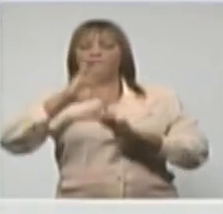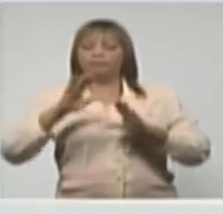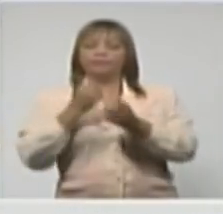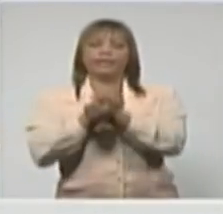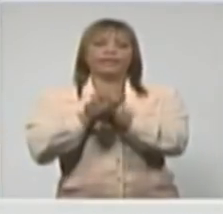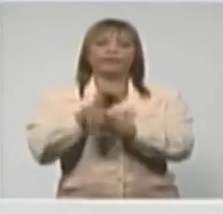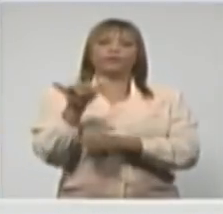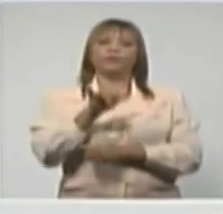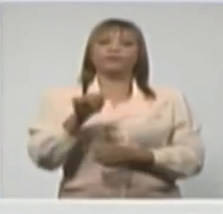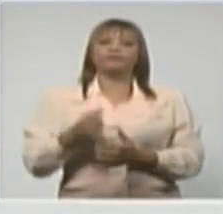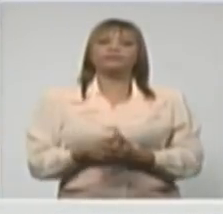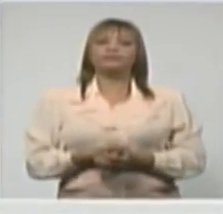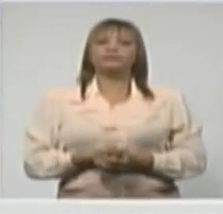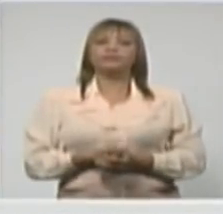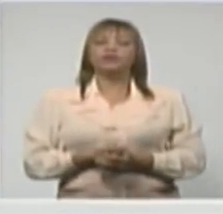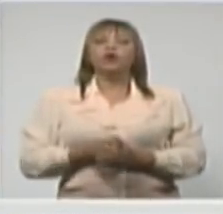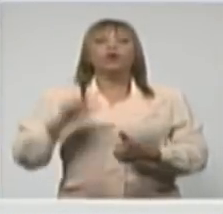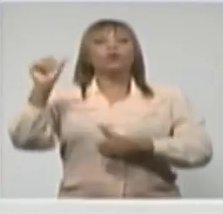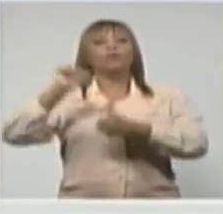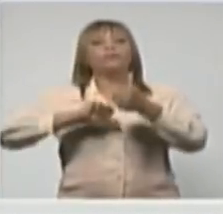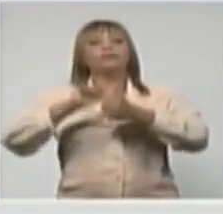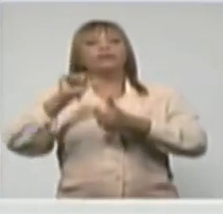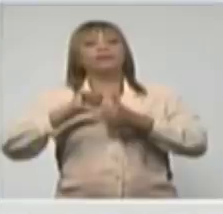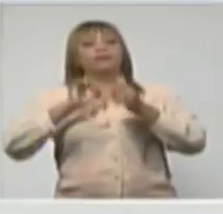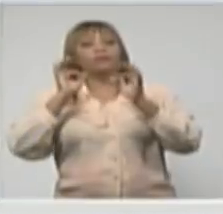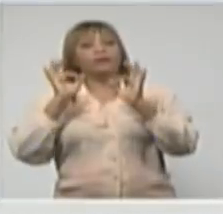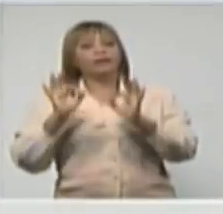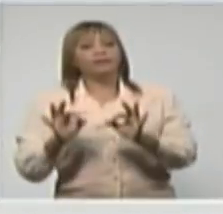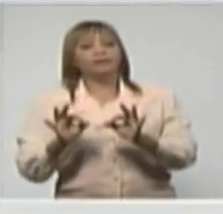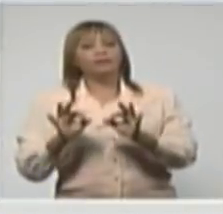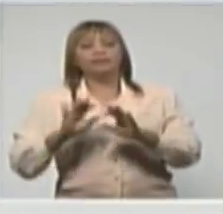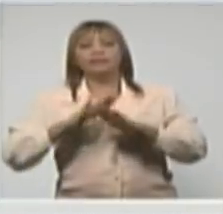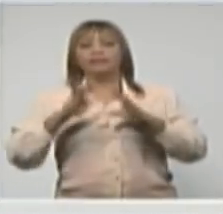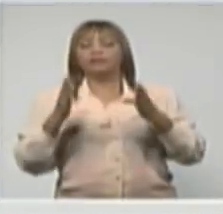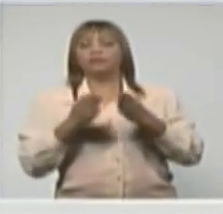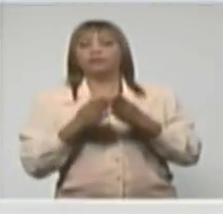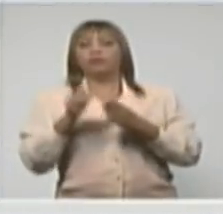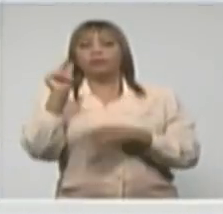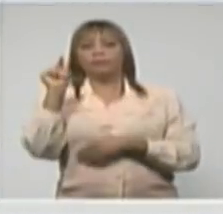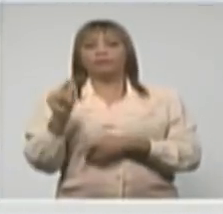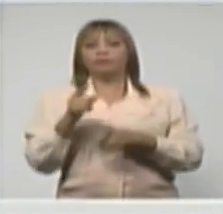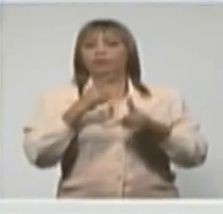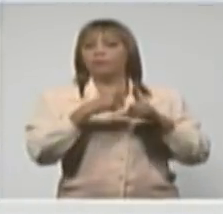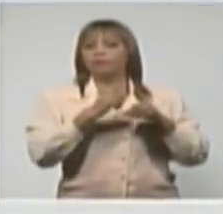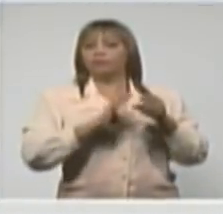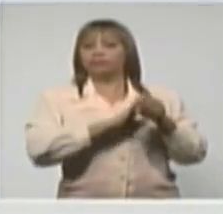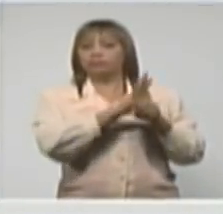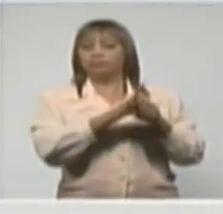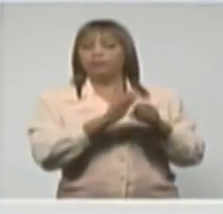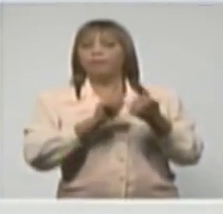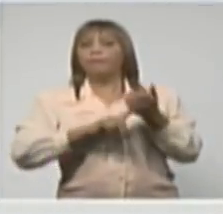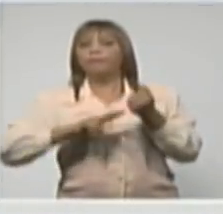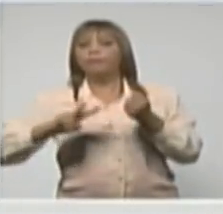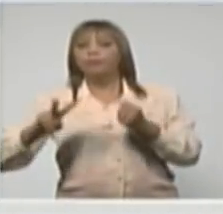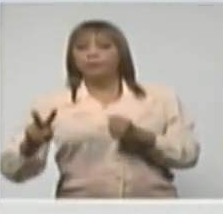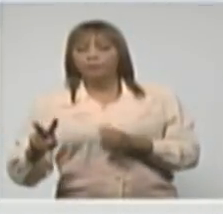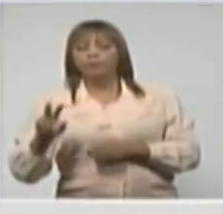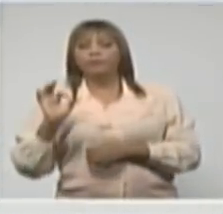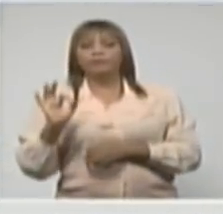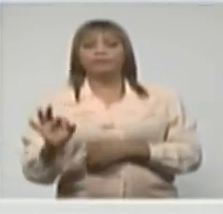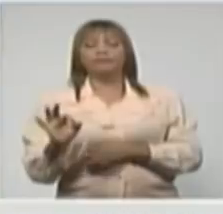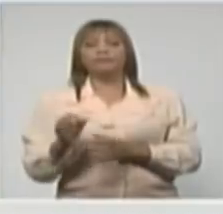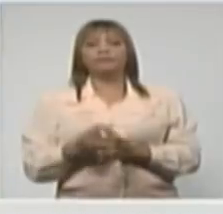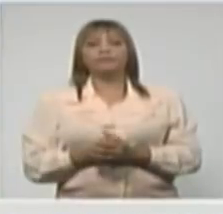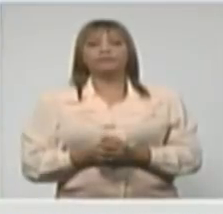Con este comportamiento de los casos ayer diagnosticados por provincia, pues